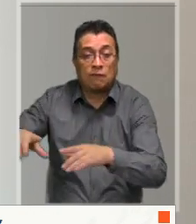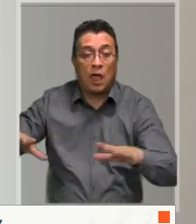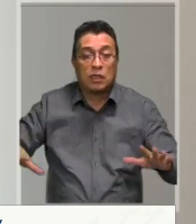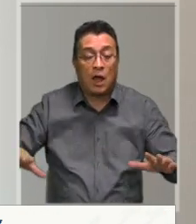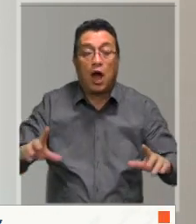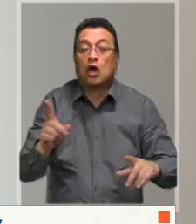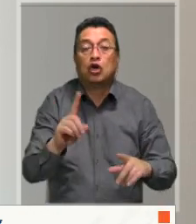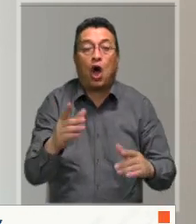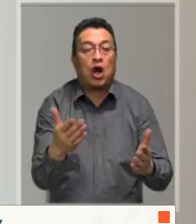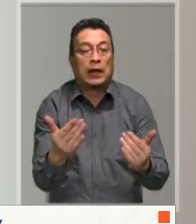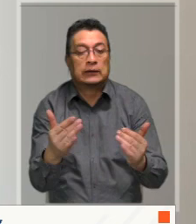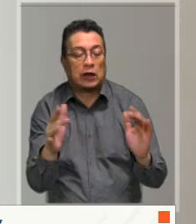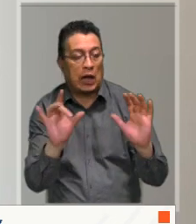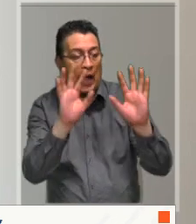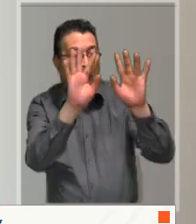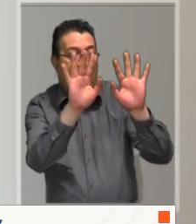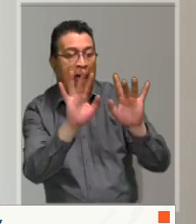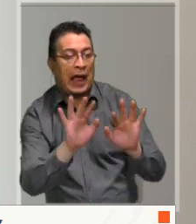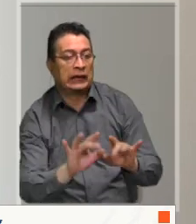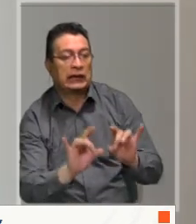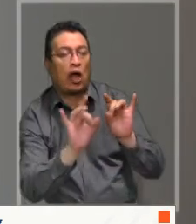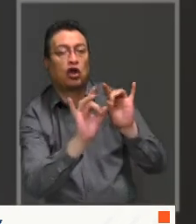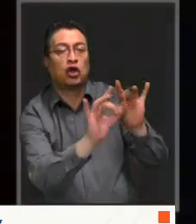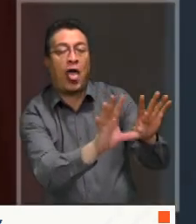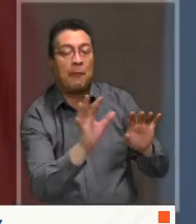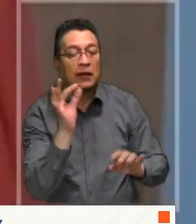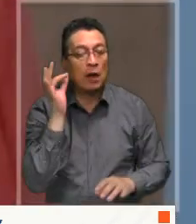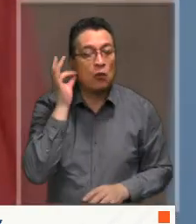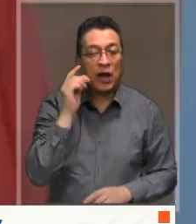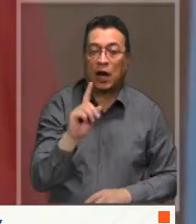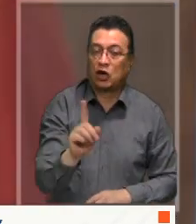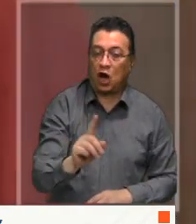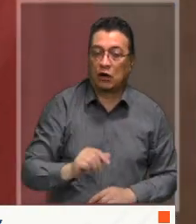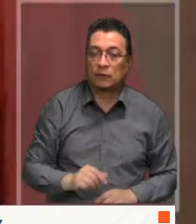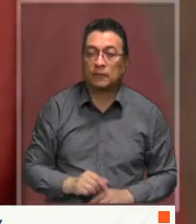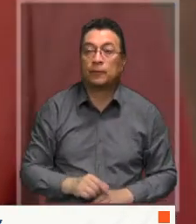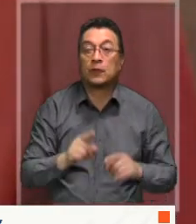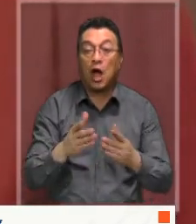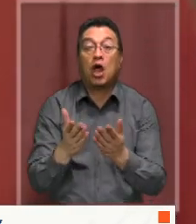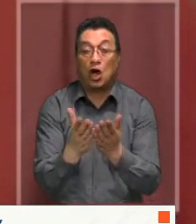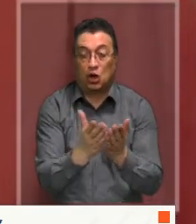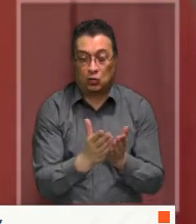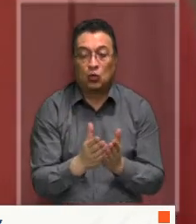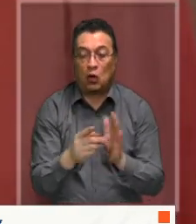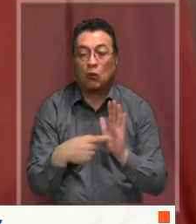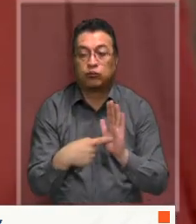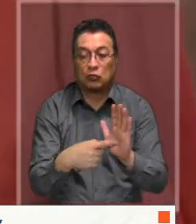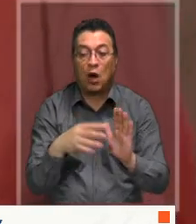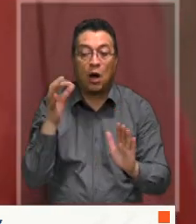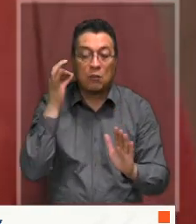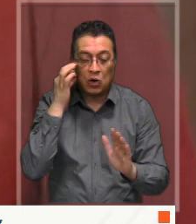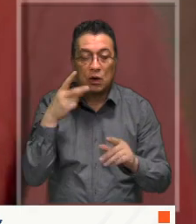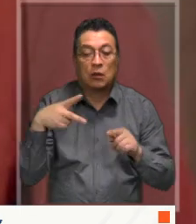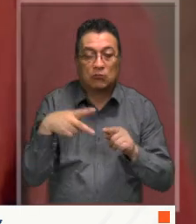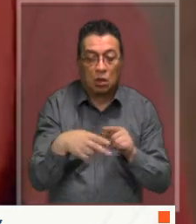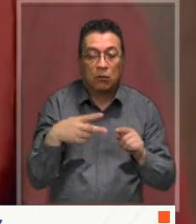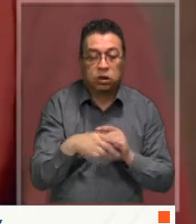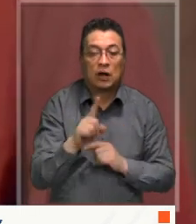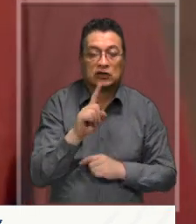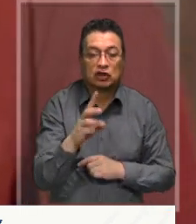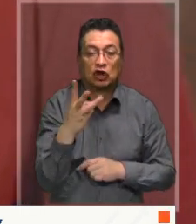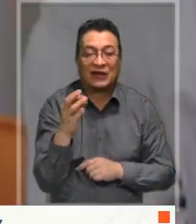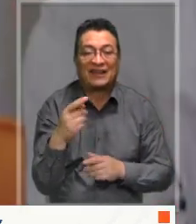necesariamente característico solo de un género hay estudios que demuestran que una mujer es interrumpida 130 veces más que el